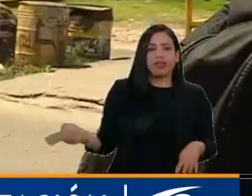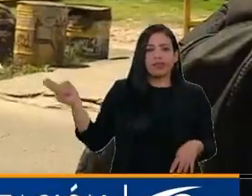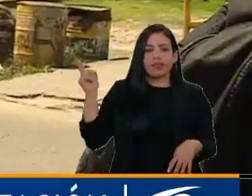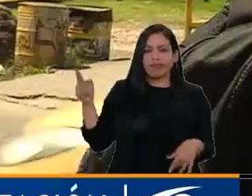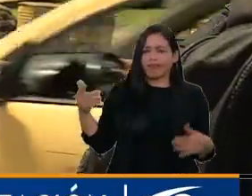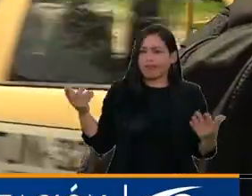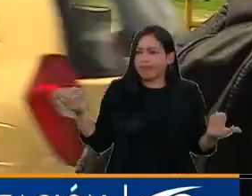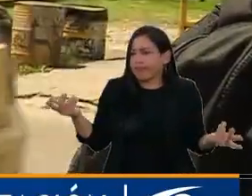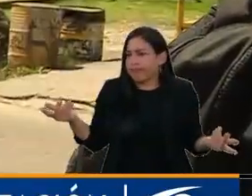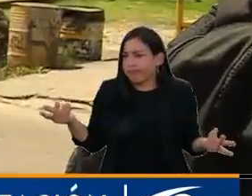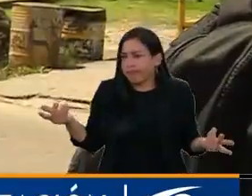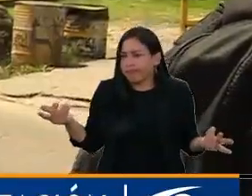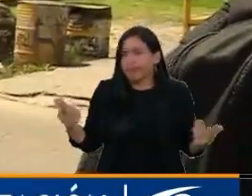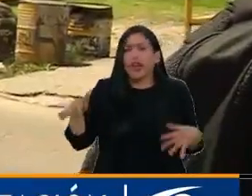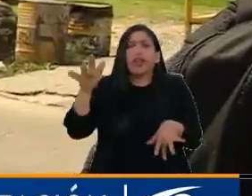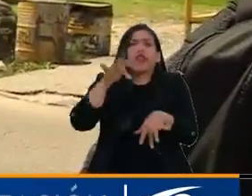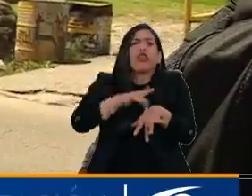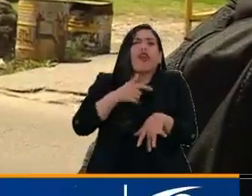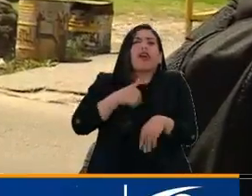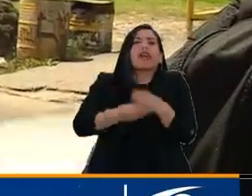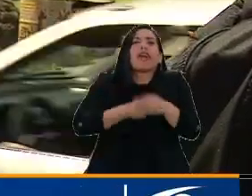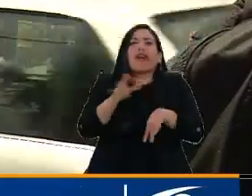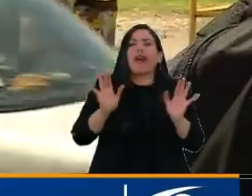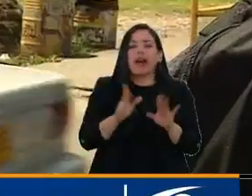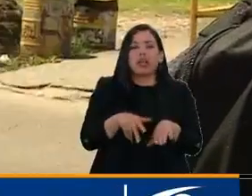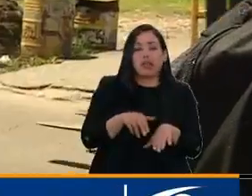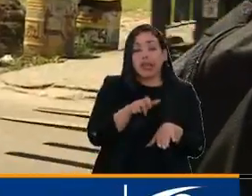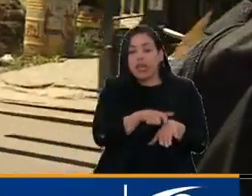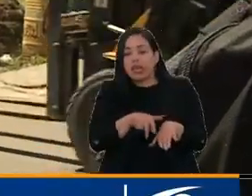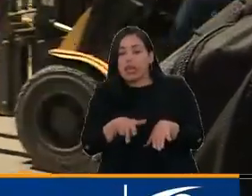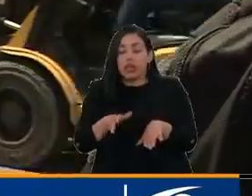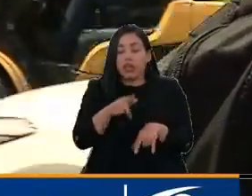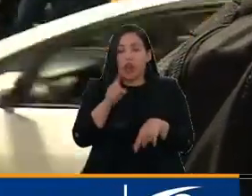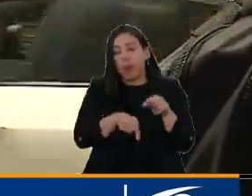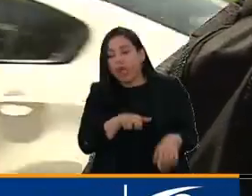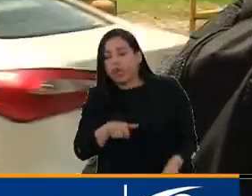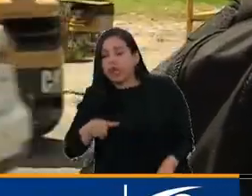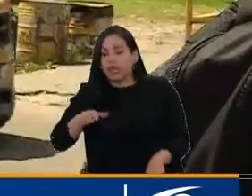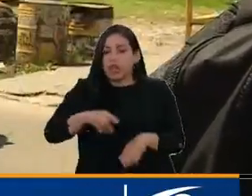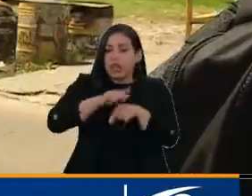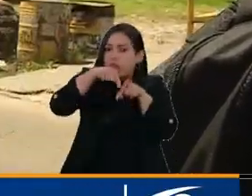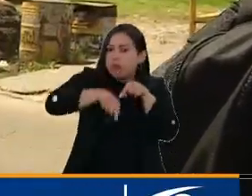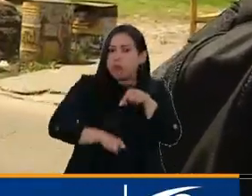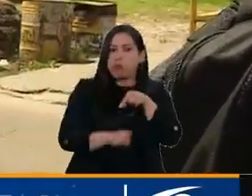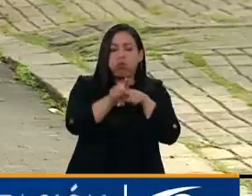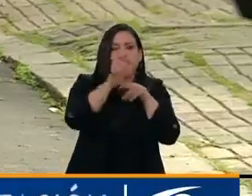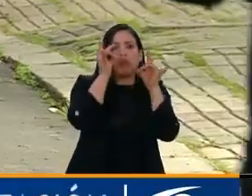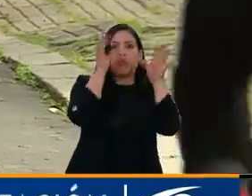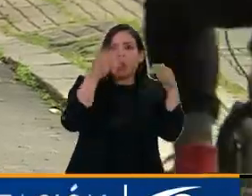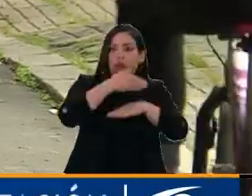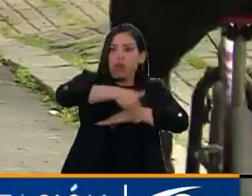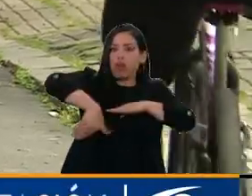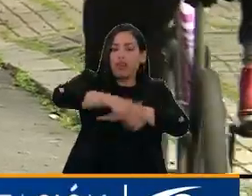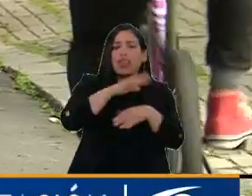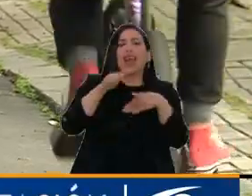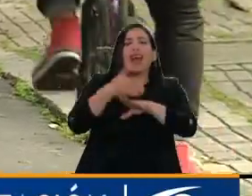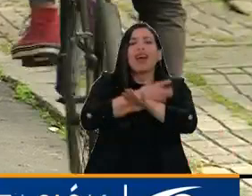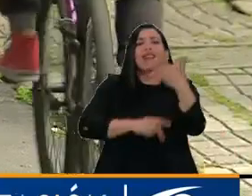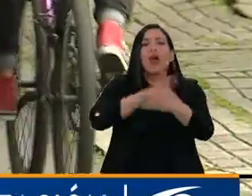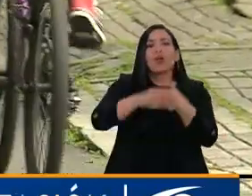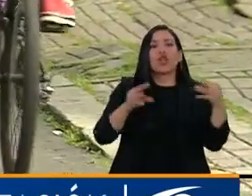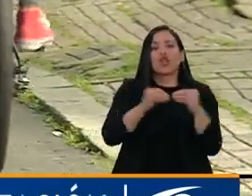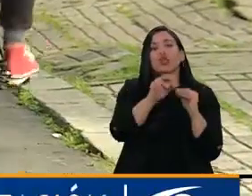Pues hacer maniobras, meterse uno a veces hasta por los andenes porque los huecos son muy, muy tenaces. En el proyecto de